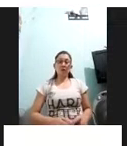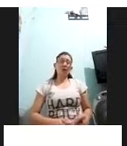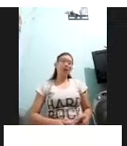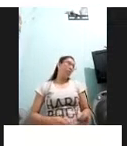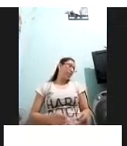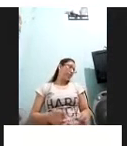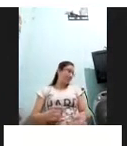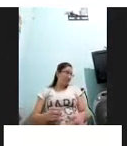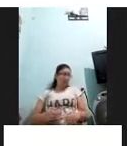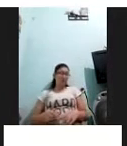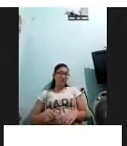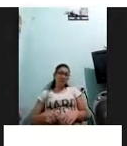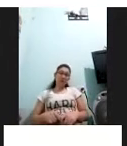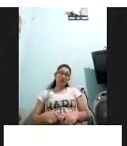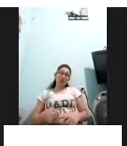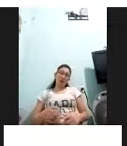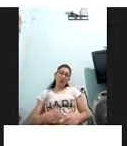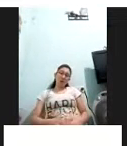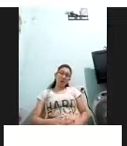U. U.